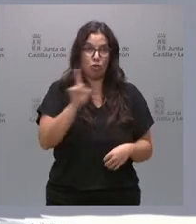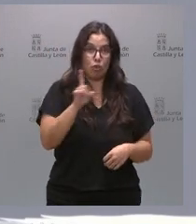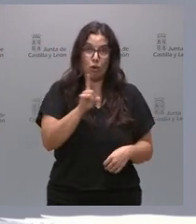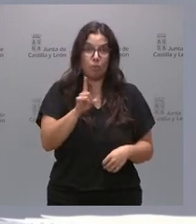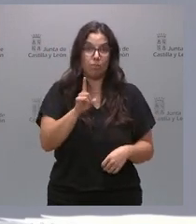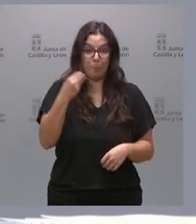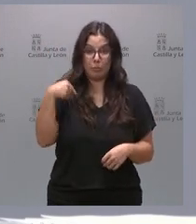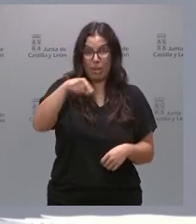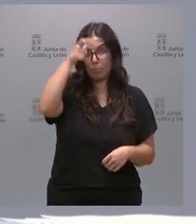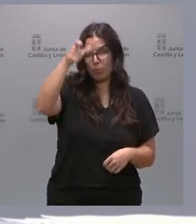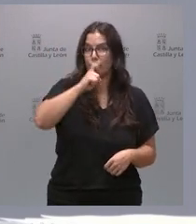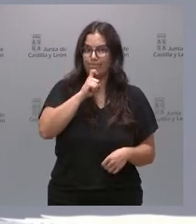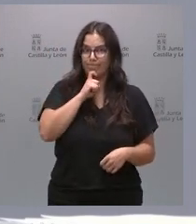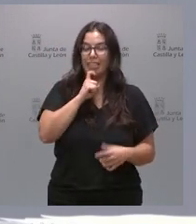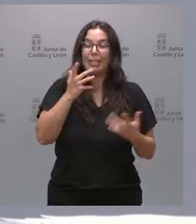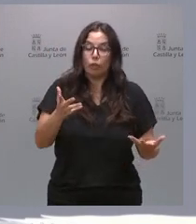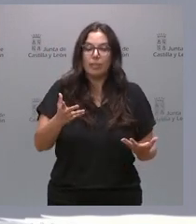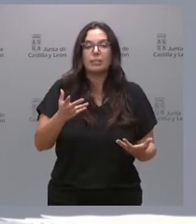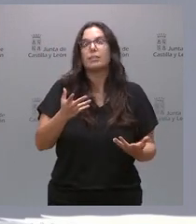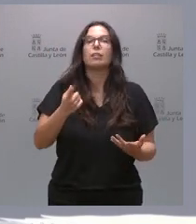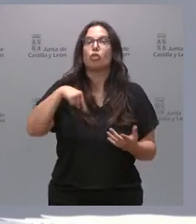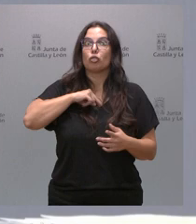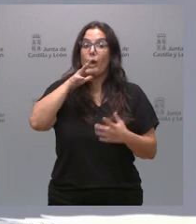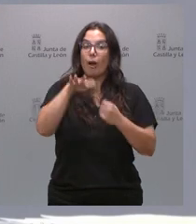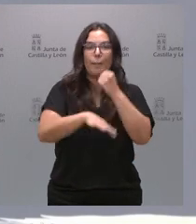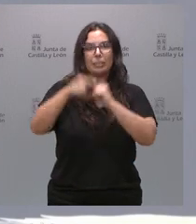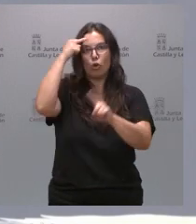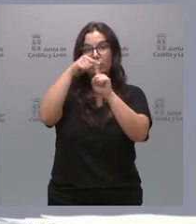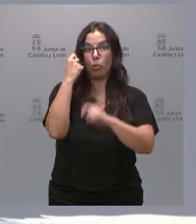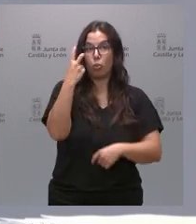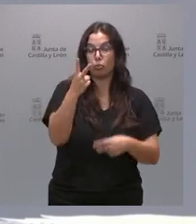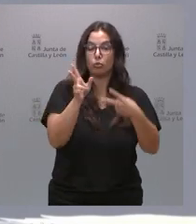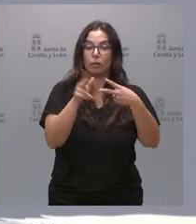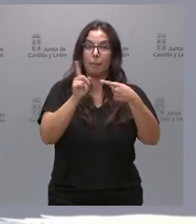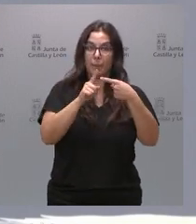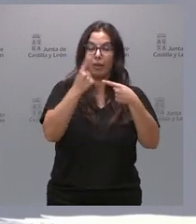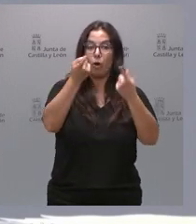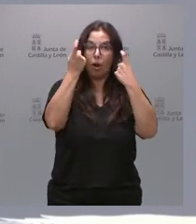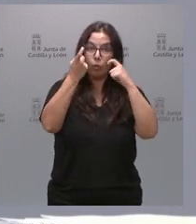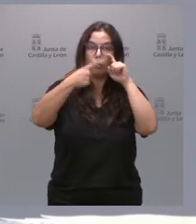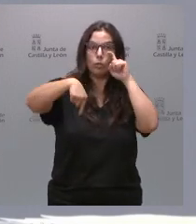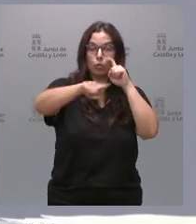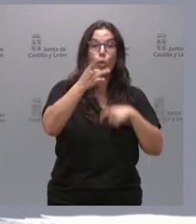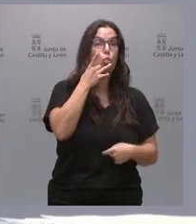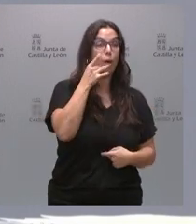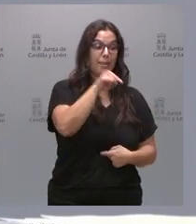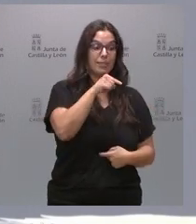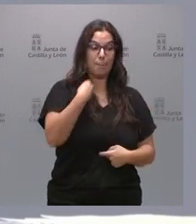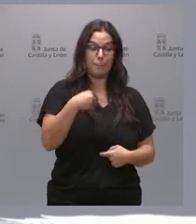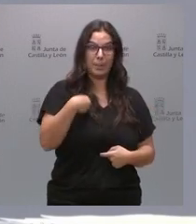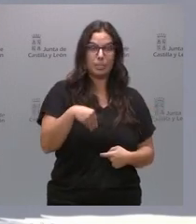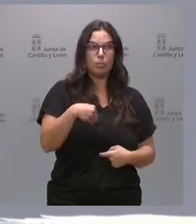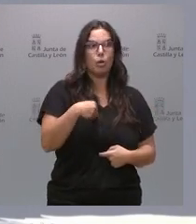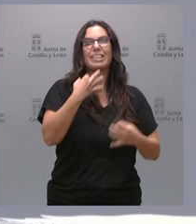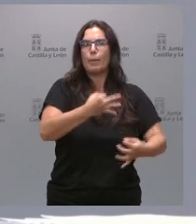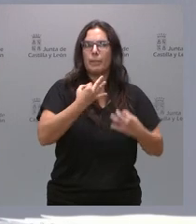de la localidad y por tanto hacíamos dos objetivos básicos por un lado el que los alumnos de Dueñas siempre hablando con